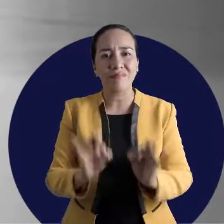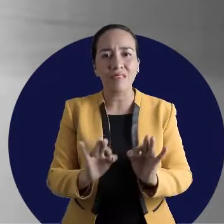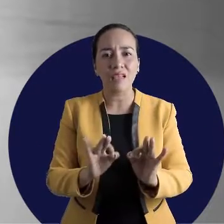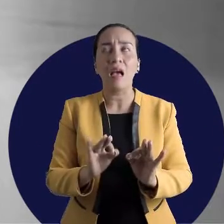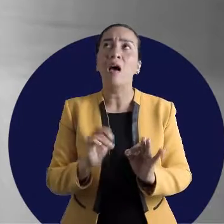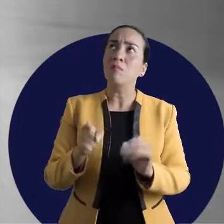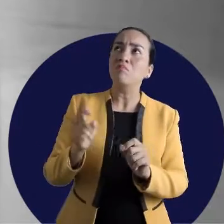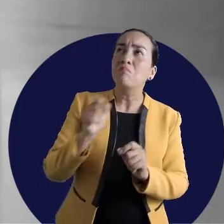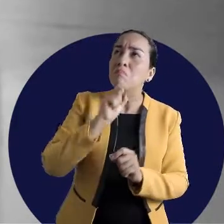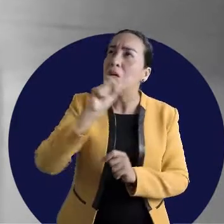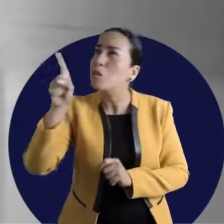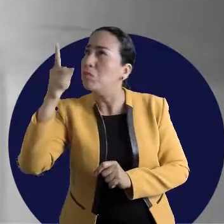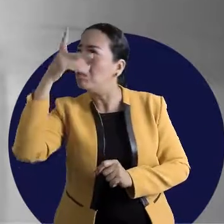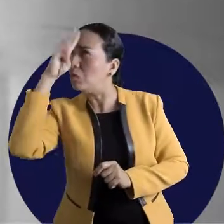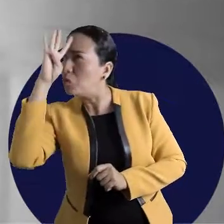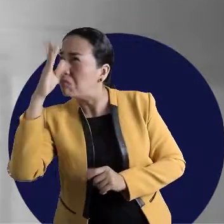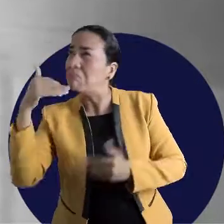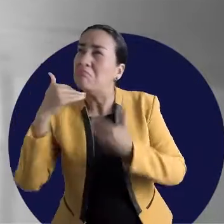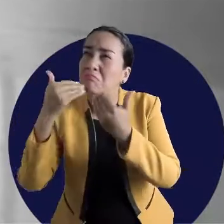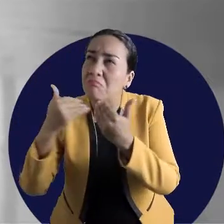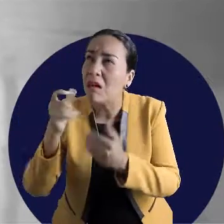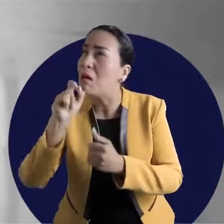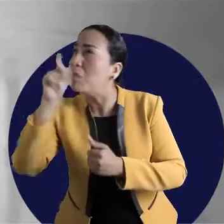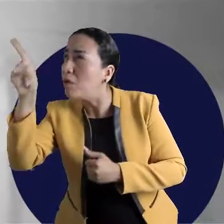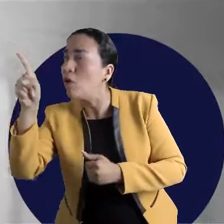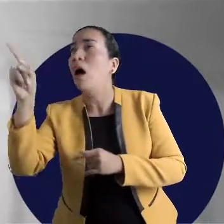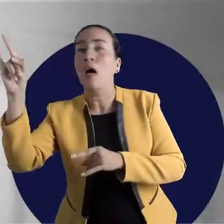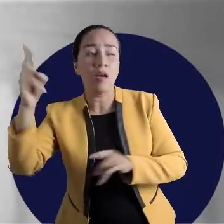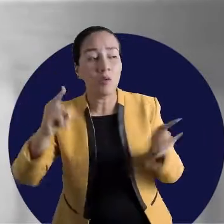Teniendo la posibilidad de preguntar y ser escuchado.